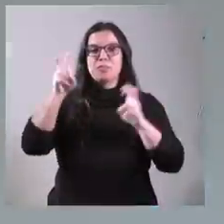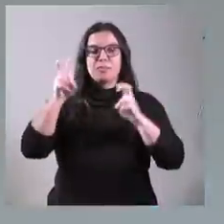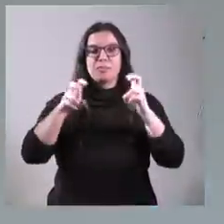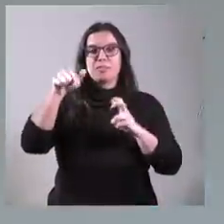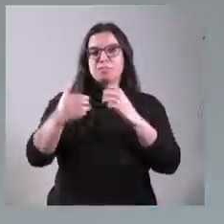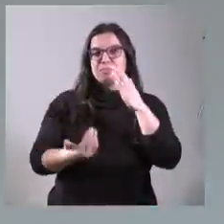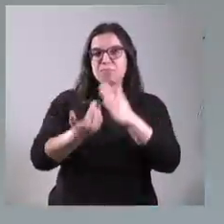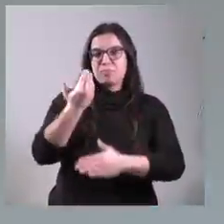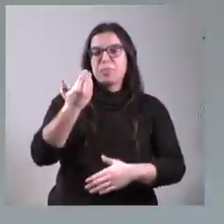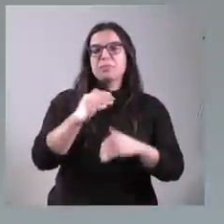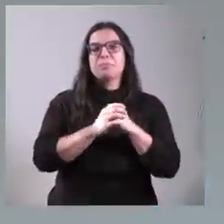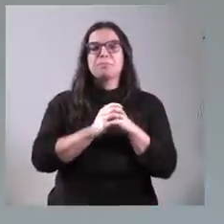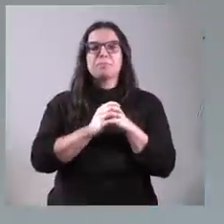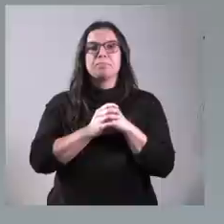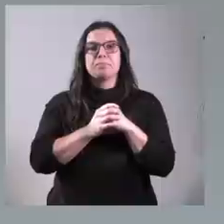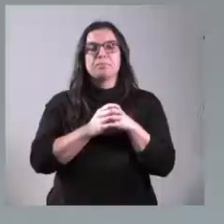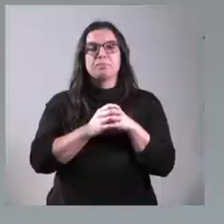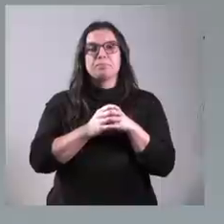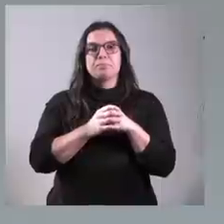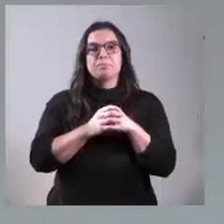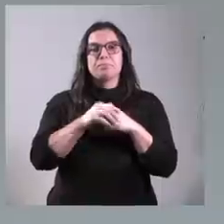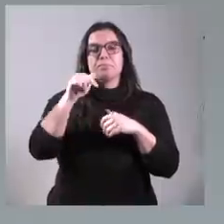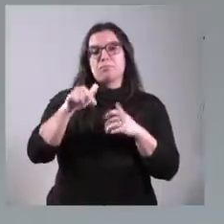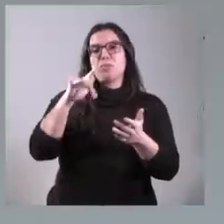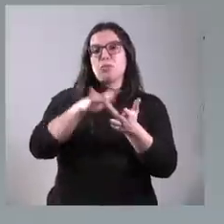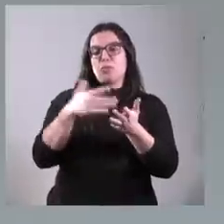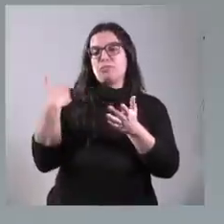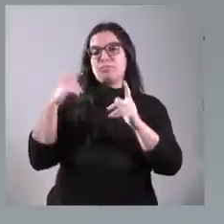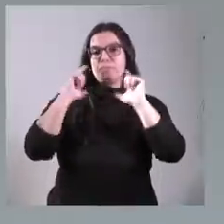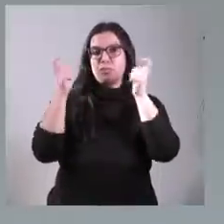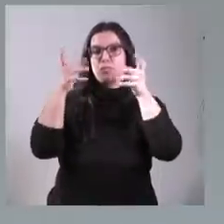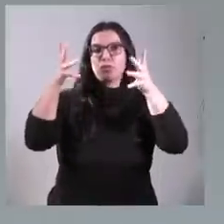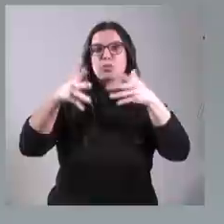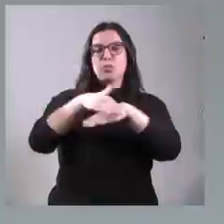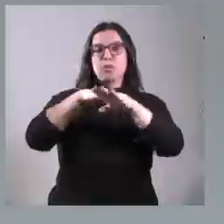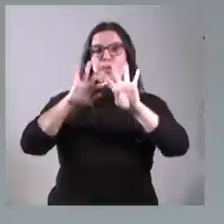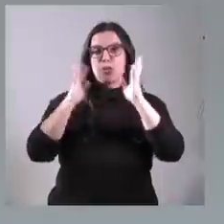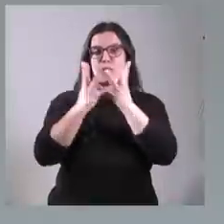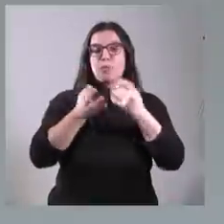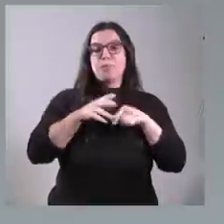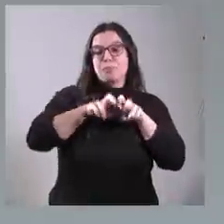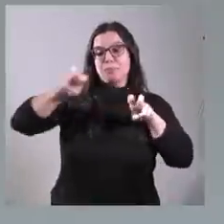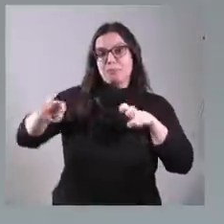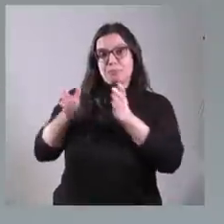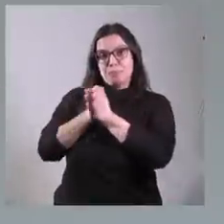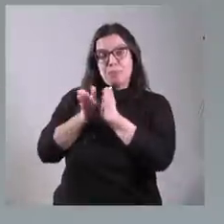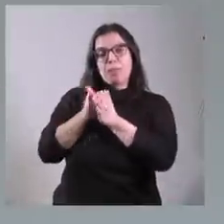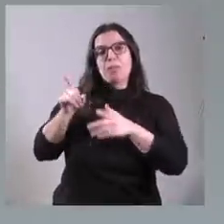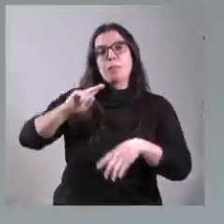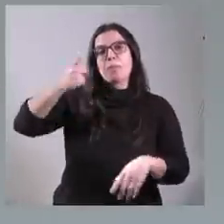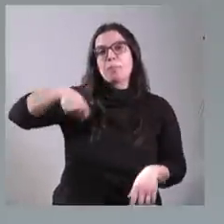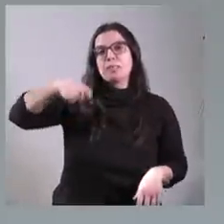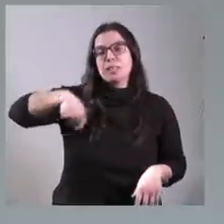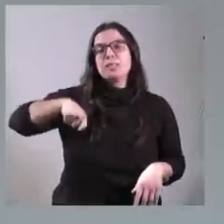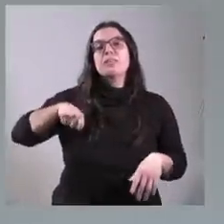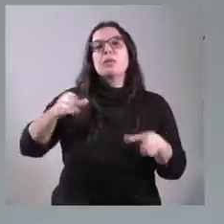mañana en este esta sesión del Consejo de gobierno me acompaña el vicepresidente de la junta de Castilla y león que luego